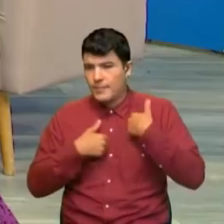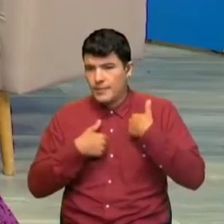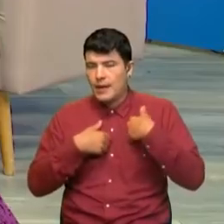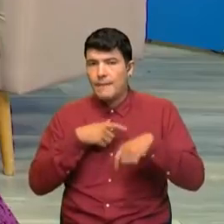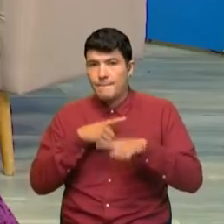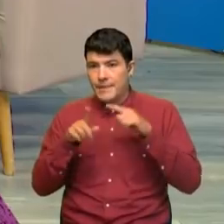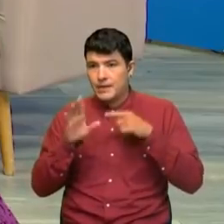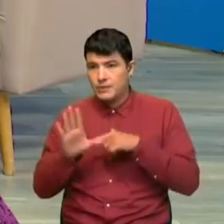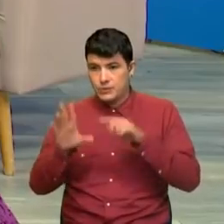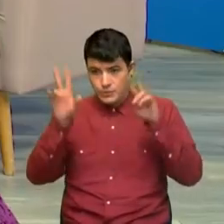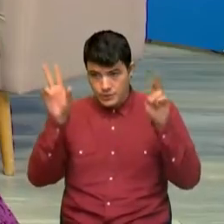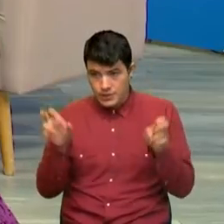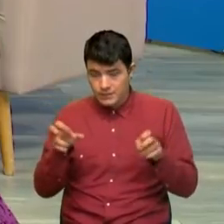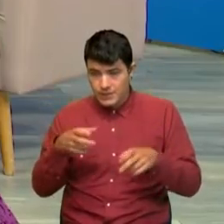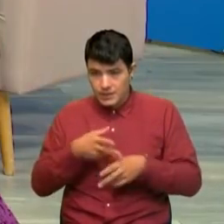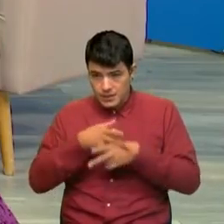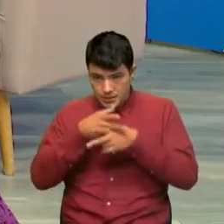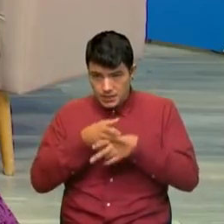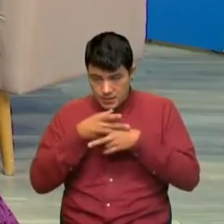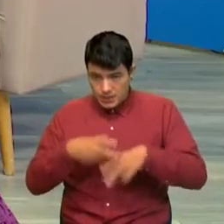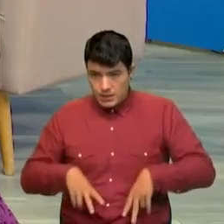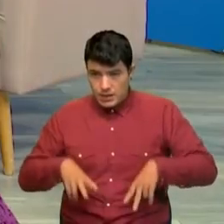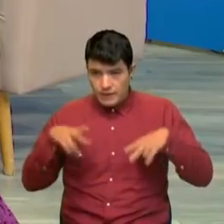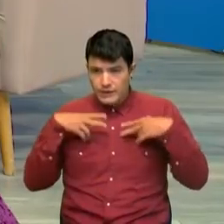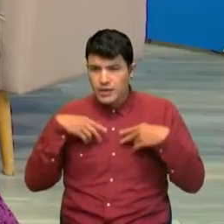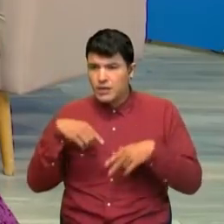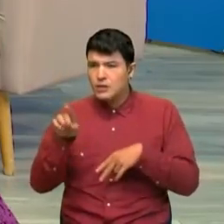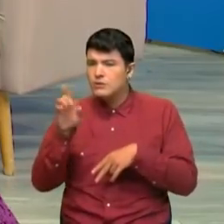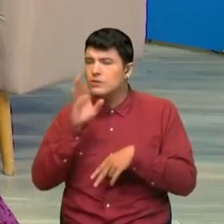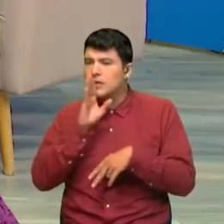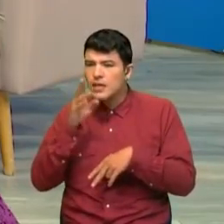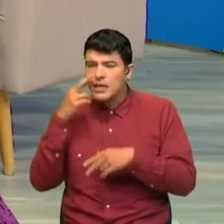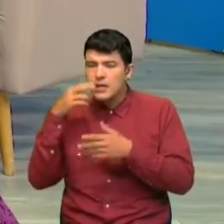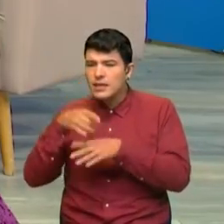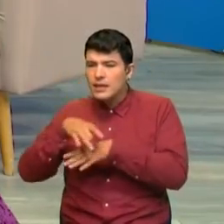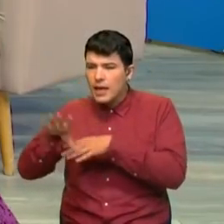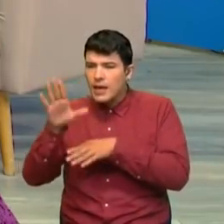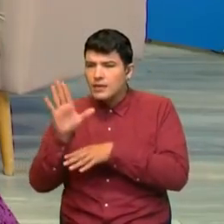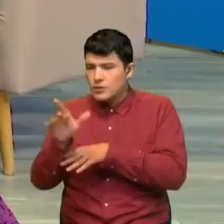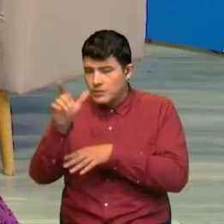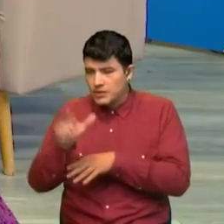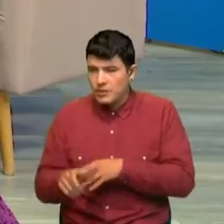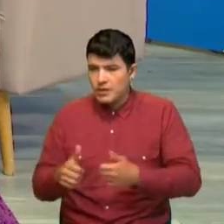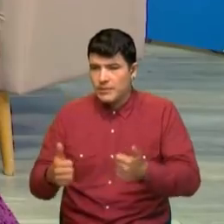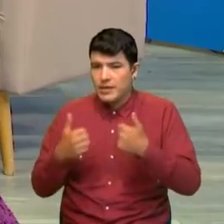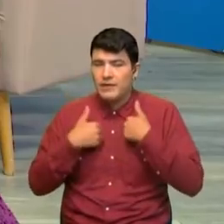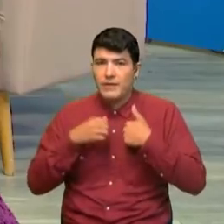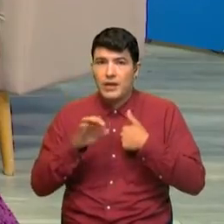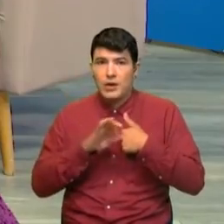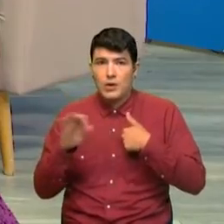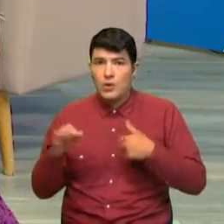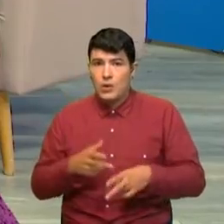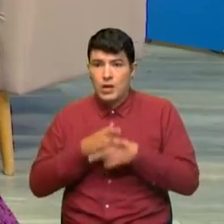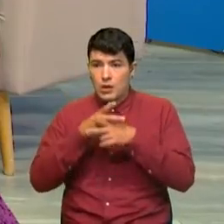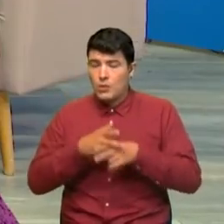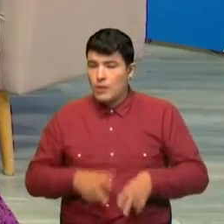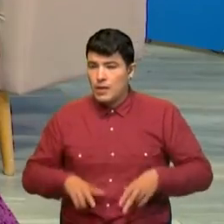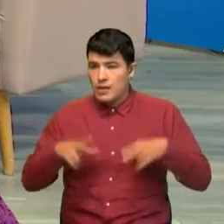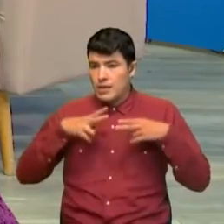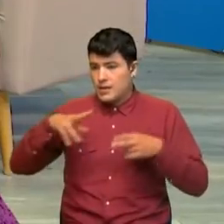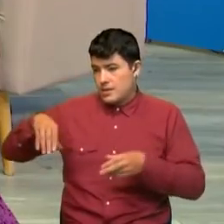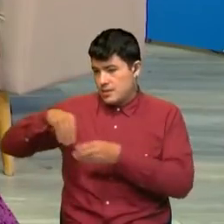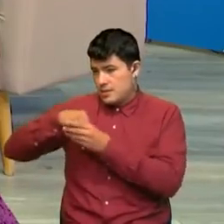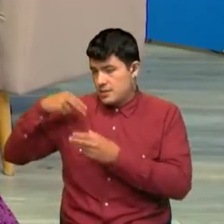En el tema del seguro de vida sí tendríamos que ver a quién dejó ella como beneficiarios, o el seguro de vida también entra en la